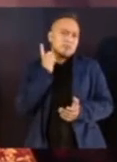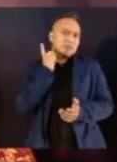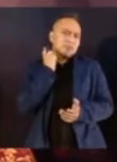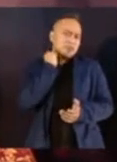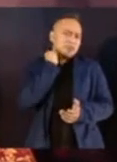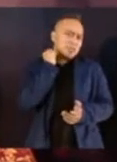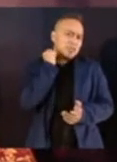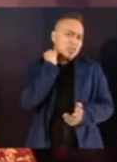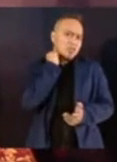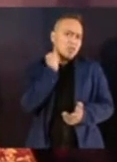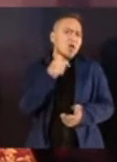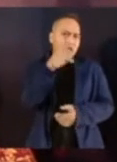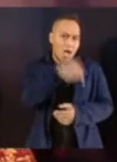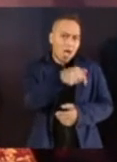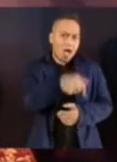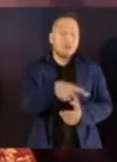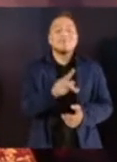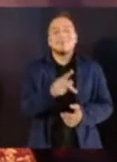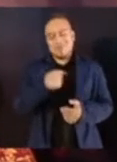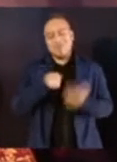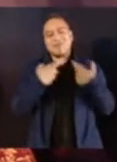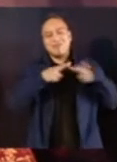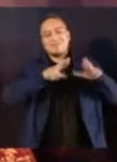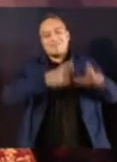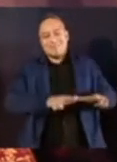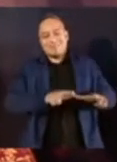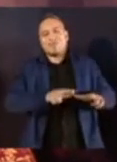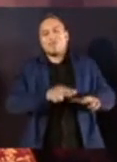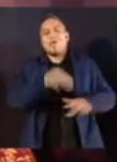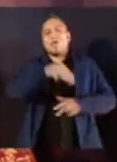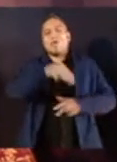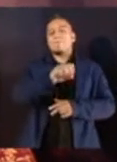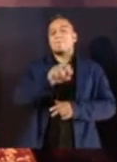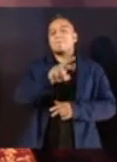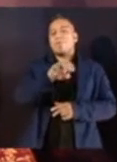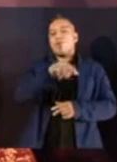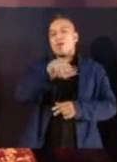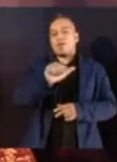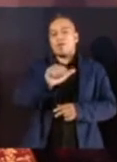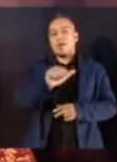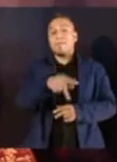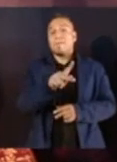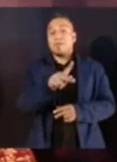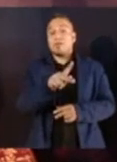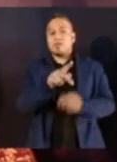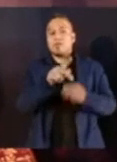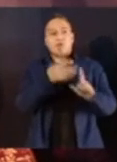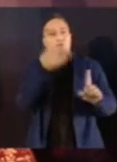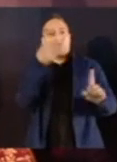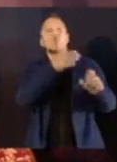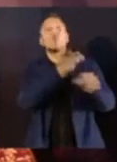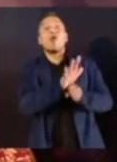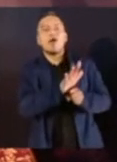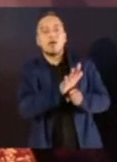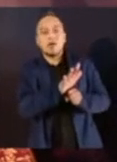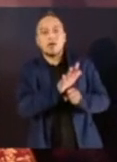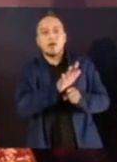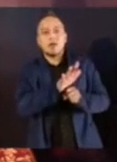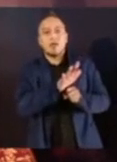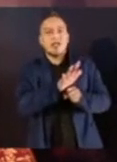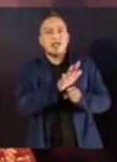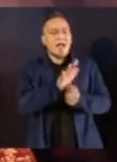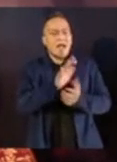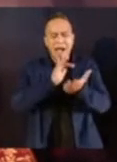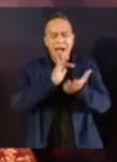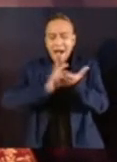en el Poder Legislativo a Morena. Para nosotros lo importante es llegar hasta el último mexicano,